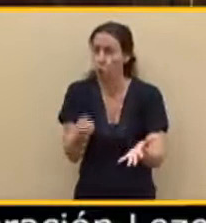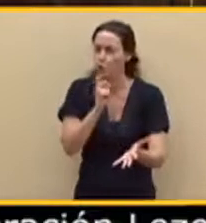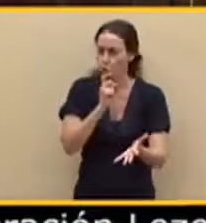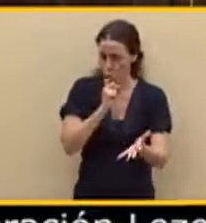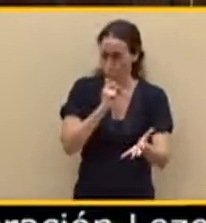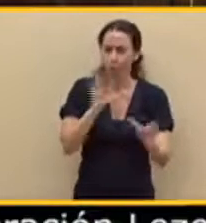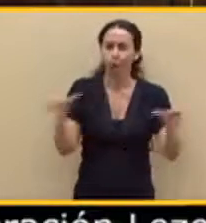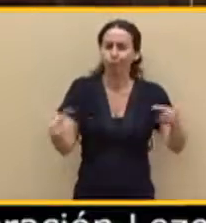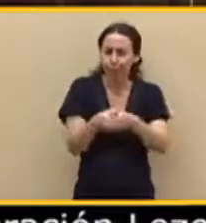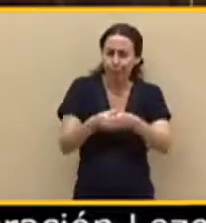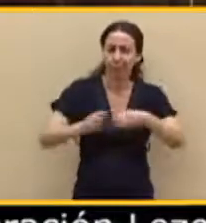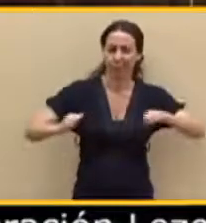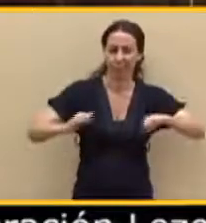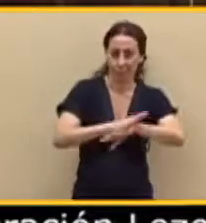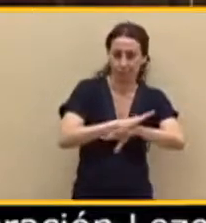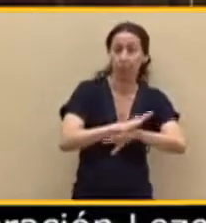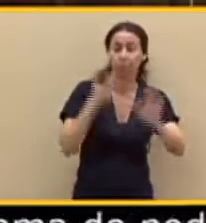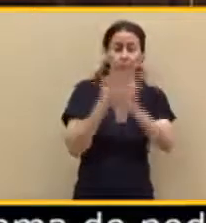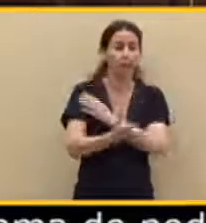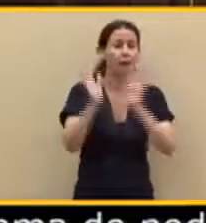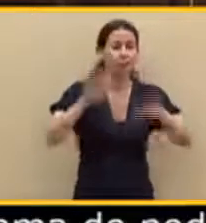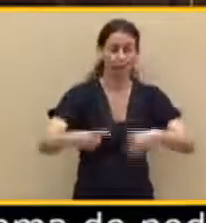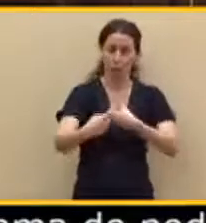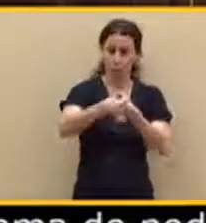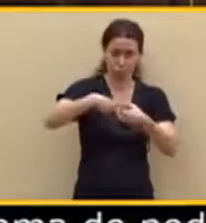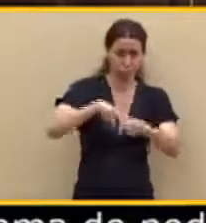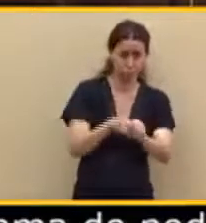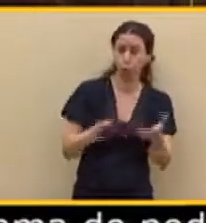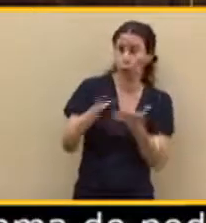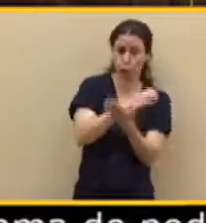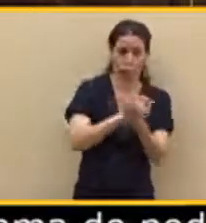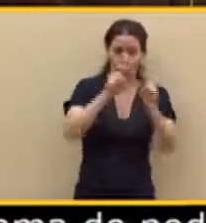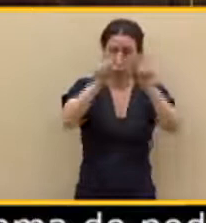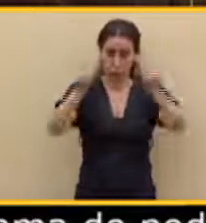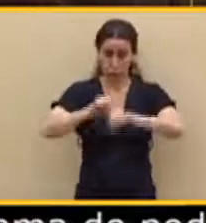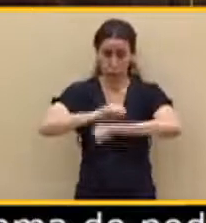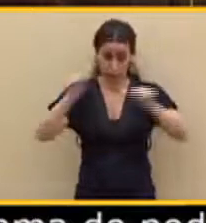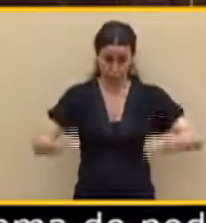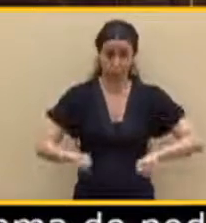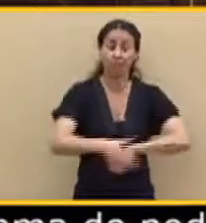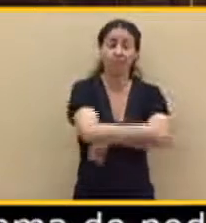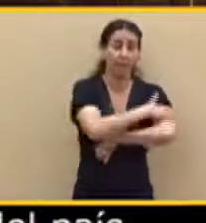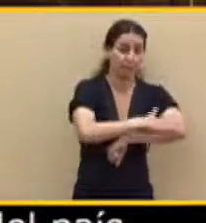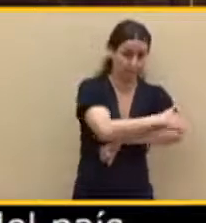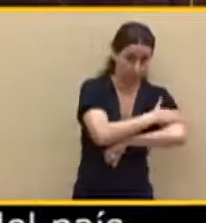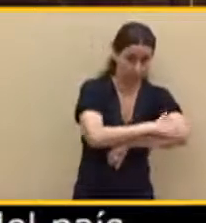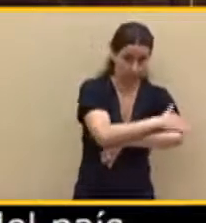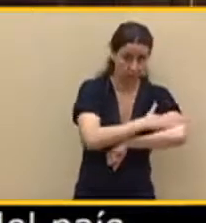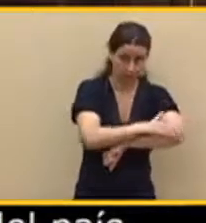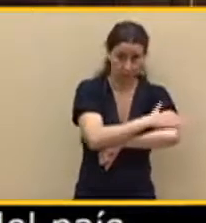involucra a todos los poderes del país. Involucra al Gobierno y a la alta administración del Estado, señorías, desde la